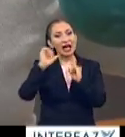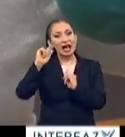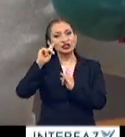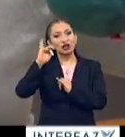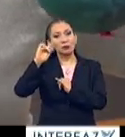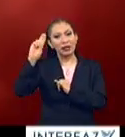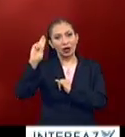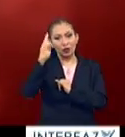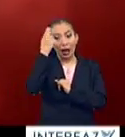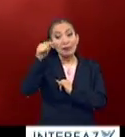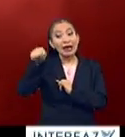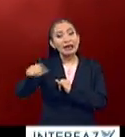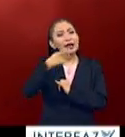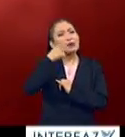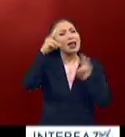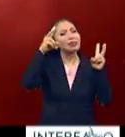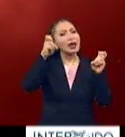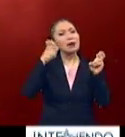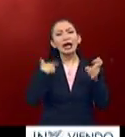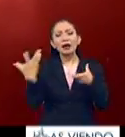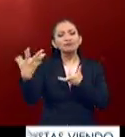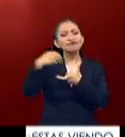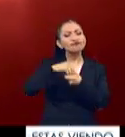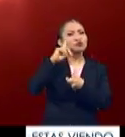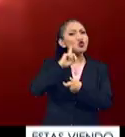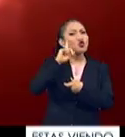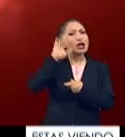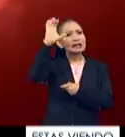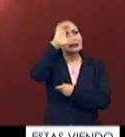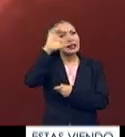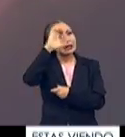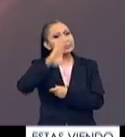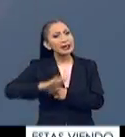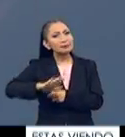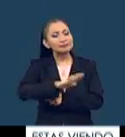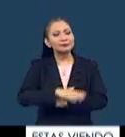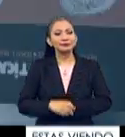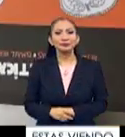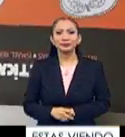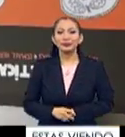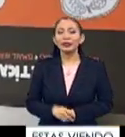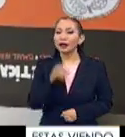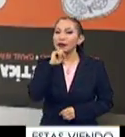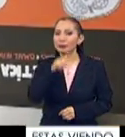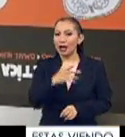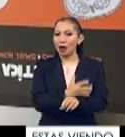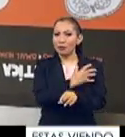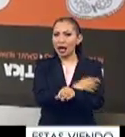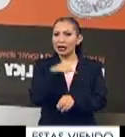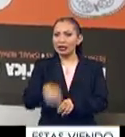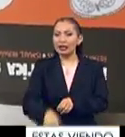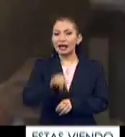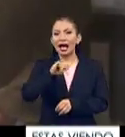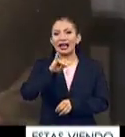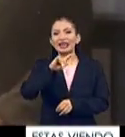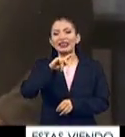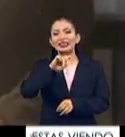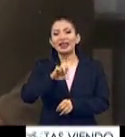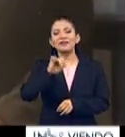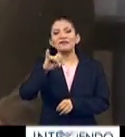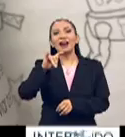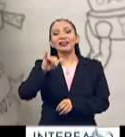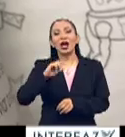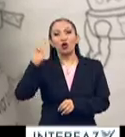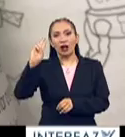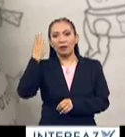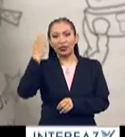Astronomía de la UNAM, quien nos hablará de la inclusión de las mujeres en la ciencia. También estará con nosotros Zahid Infante de la